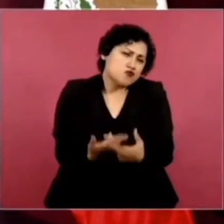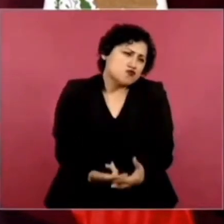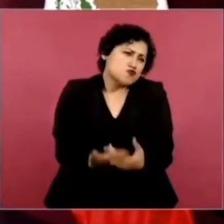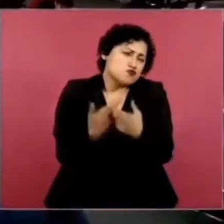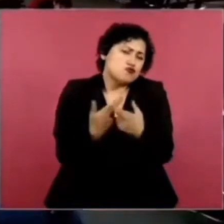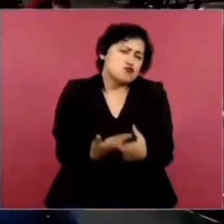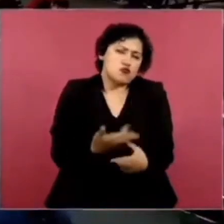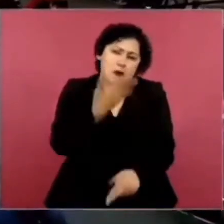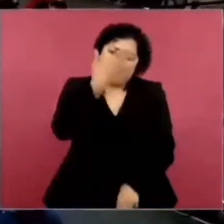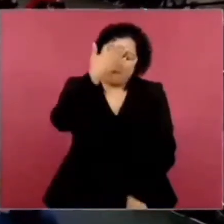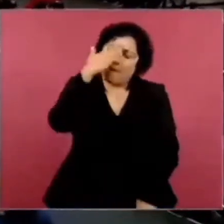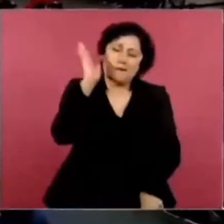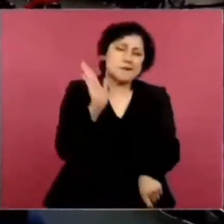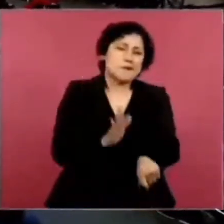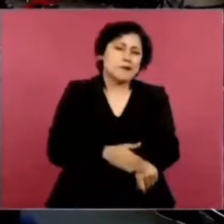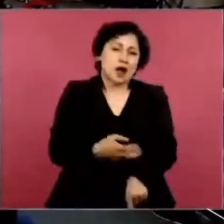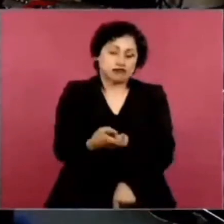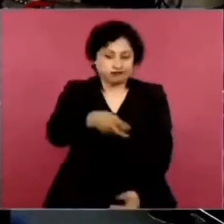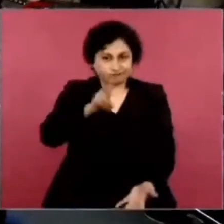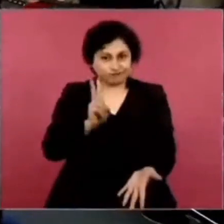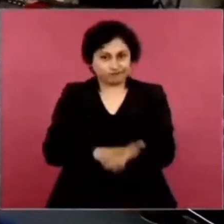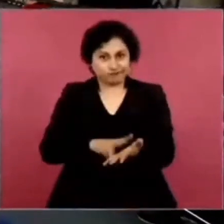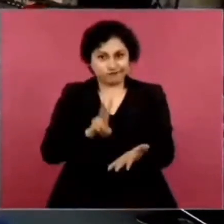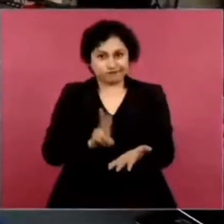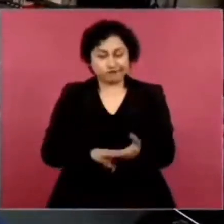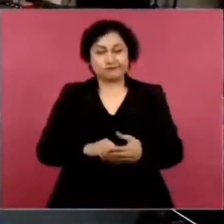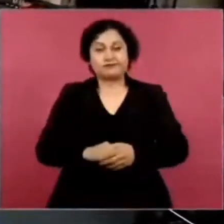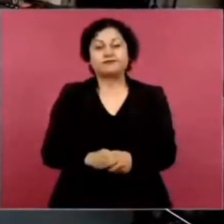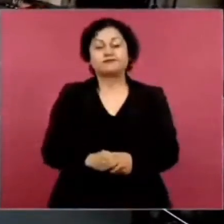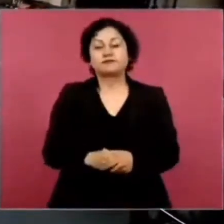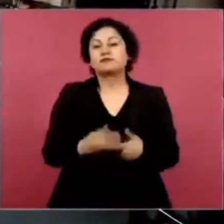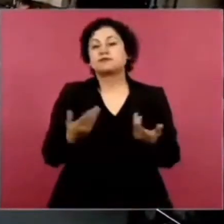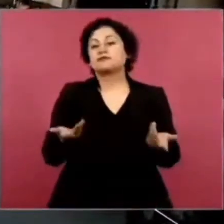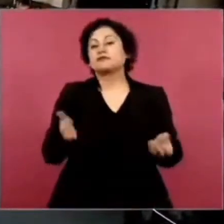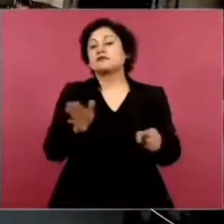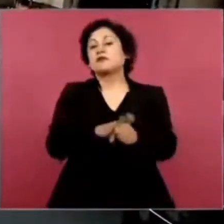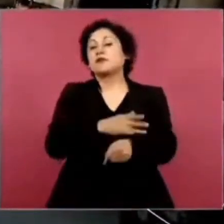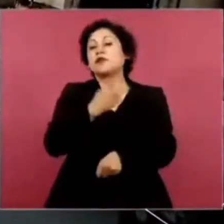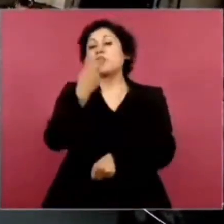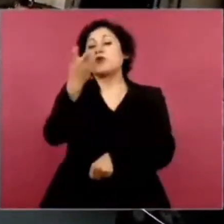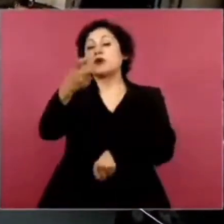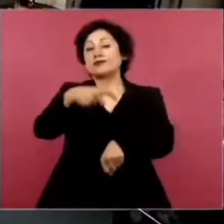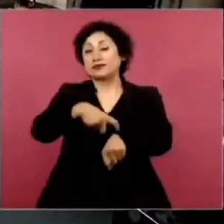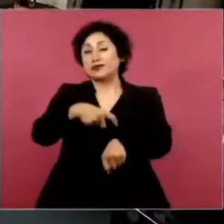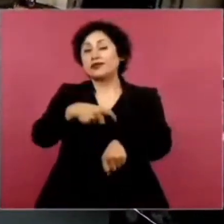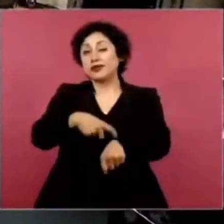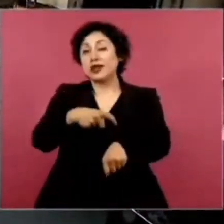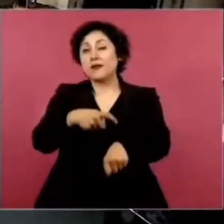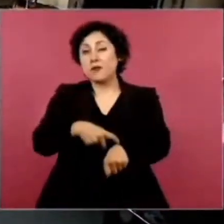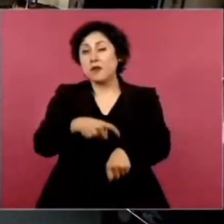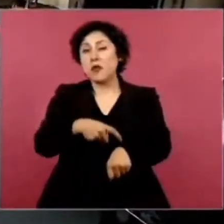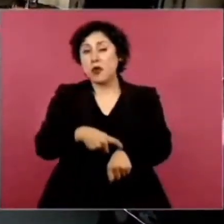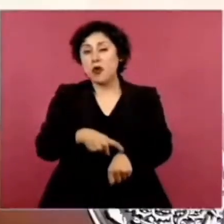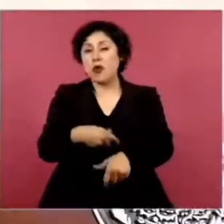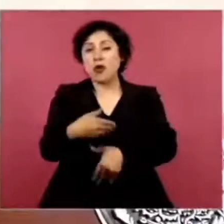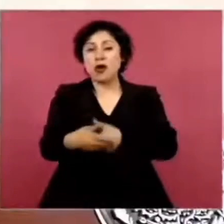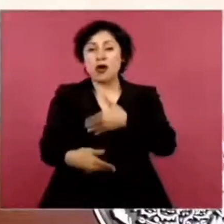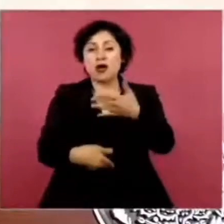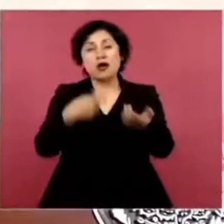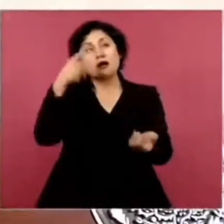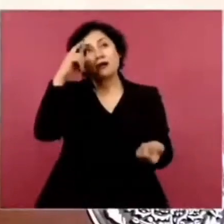Entonces, lleva tiempo, pues es lo mismo. Imagínense cuánto pasó